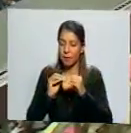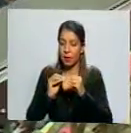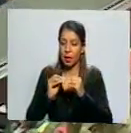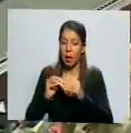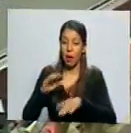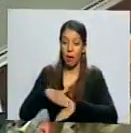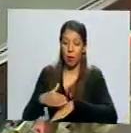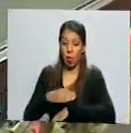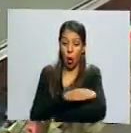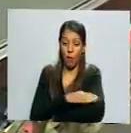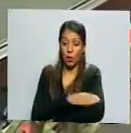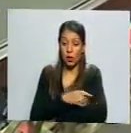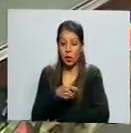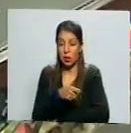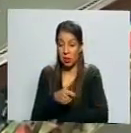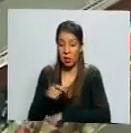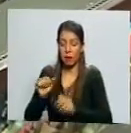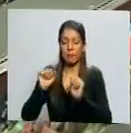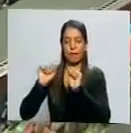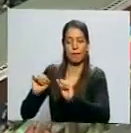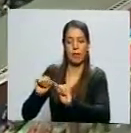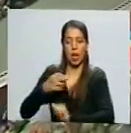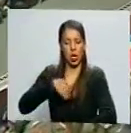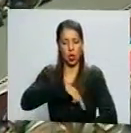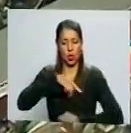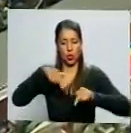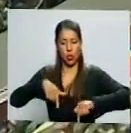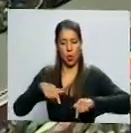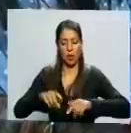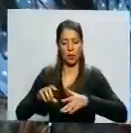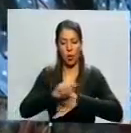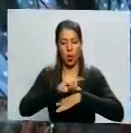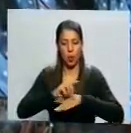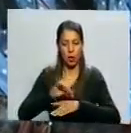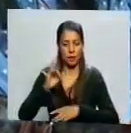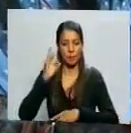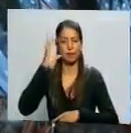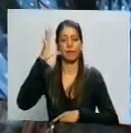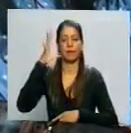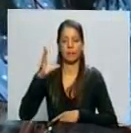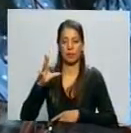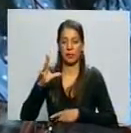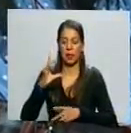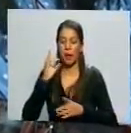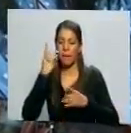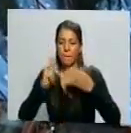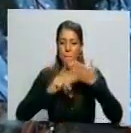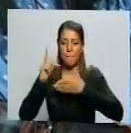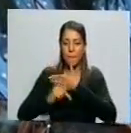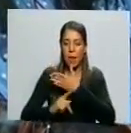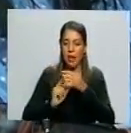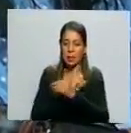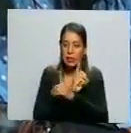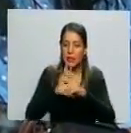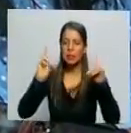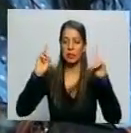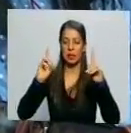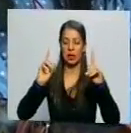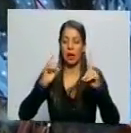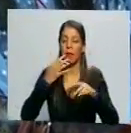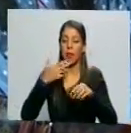agresión, poder seguir impulsando la democratización de la